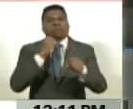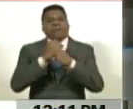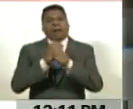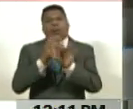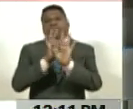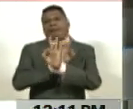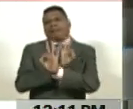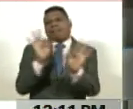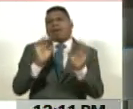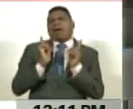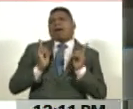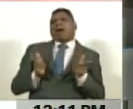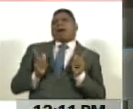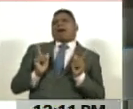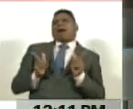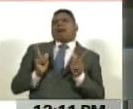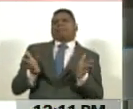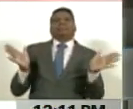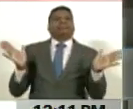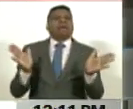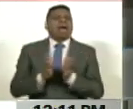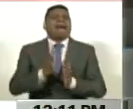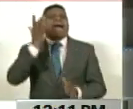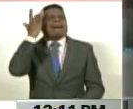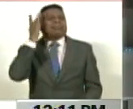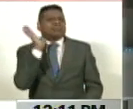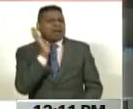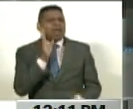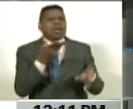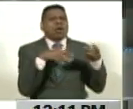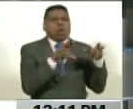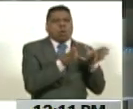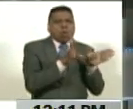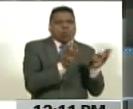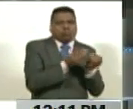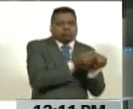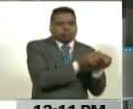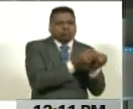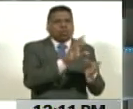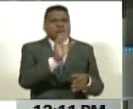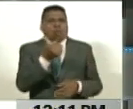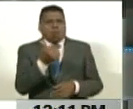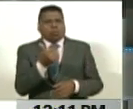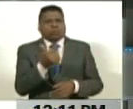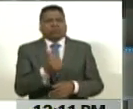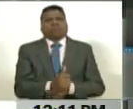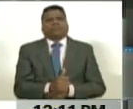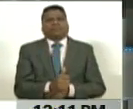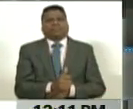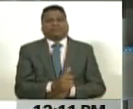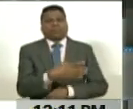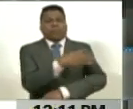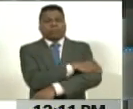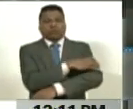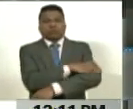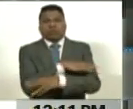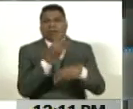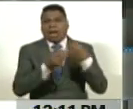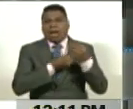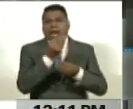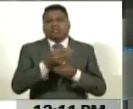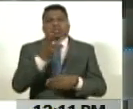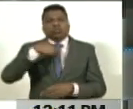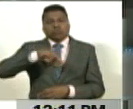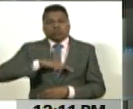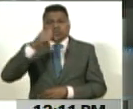su complicidad con quienes ejecutan estas acciones violentas. Nosotros seguiremos acá en pie de lucha con nuestra gente,